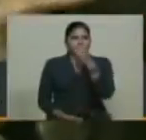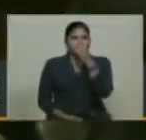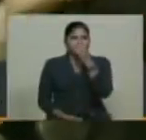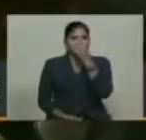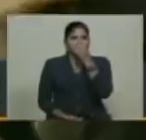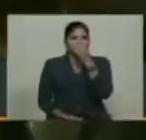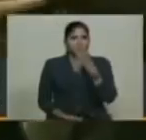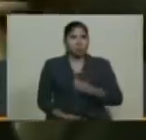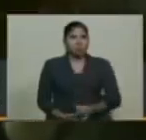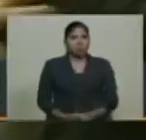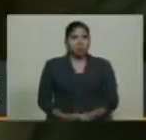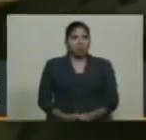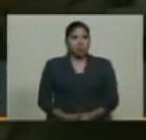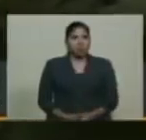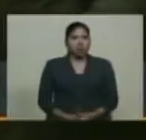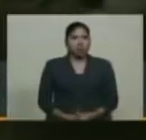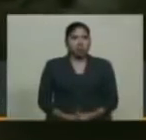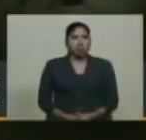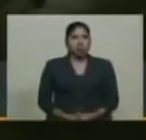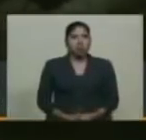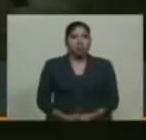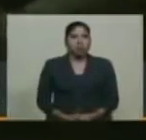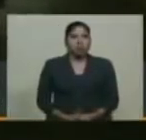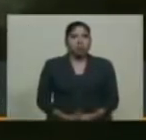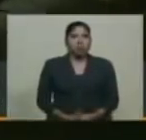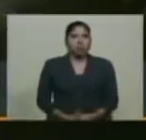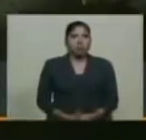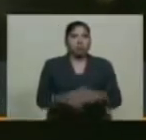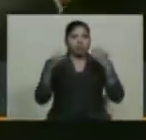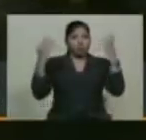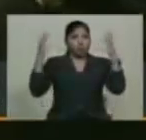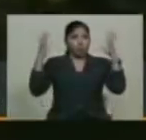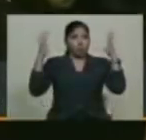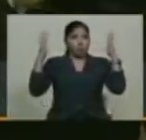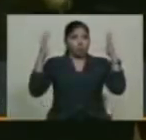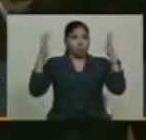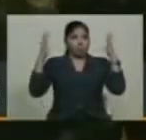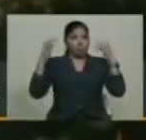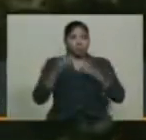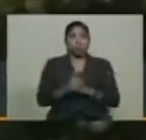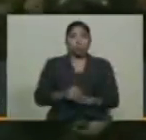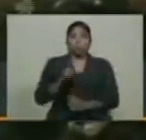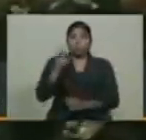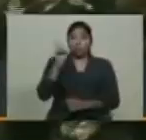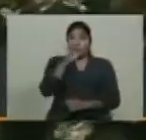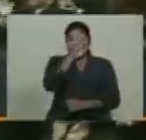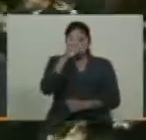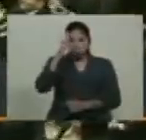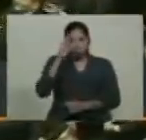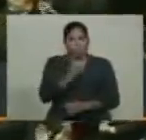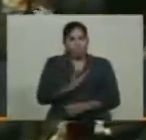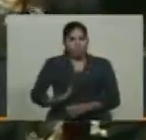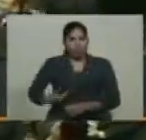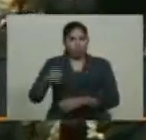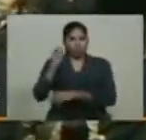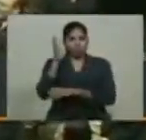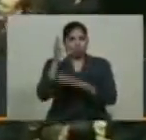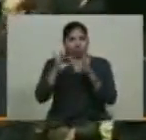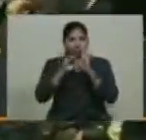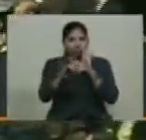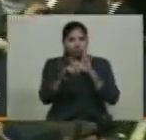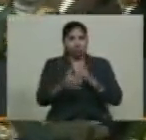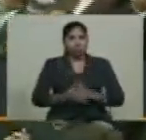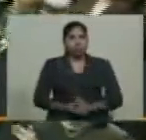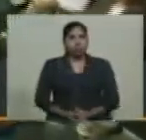Presidente de la Asamblea Nacional Constituyente, Diosdado Cabello Rondón, indicó que esta Asamblea